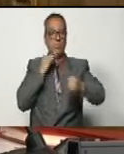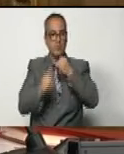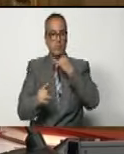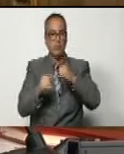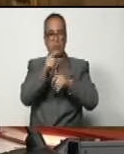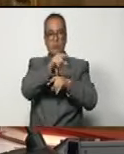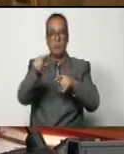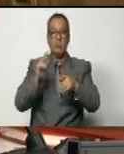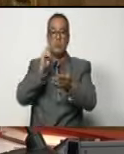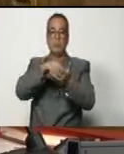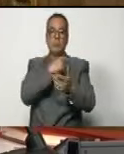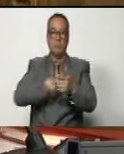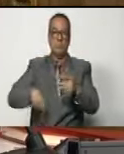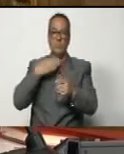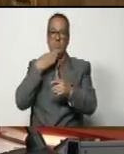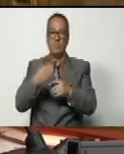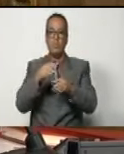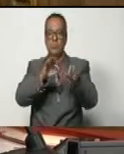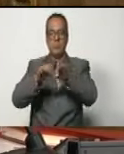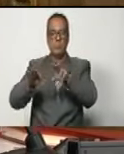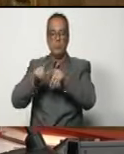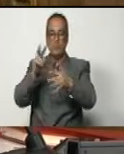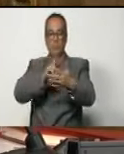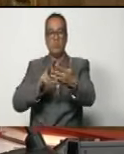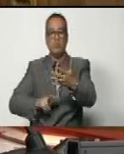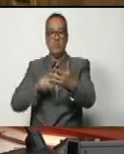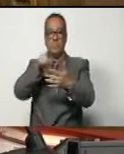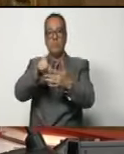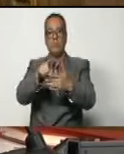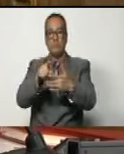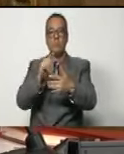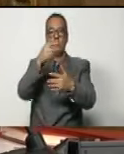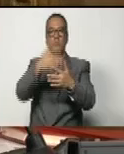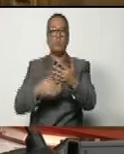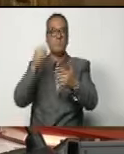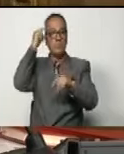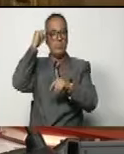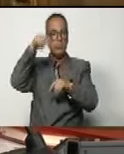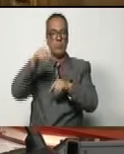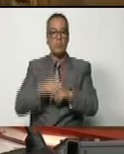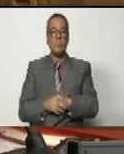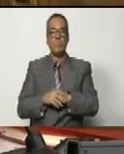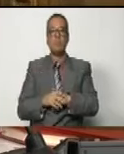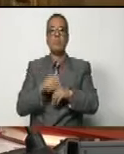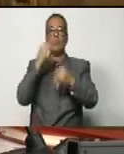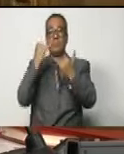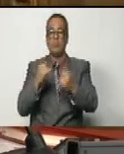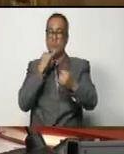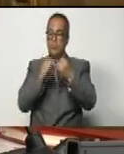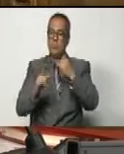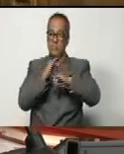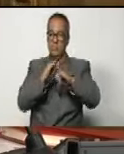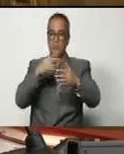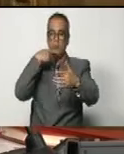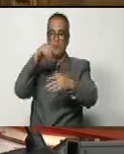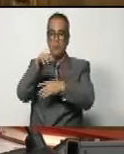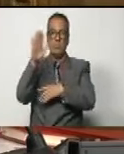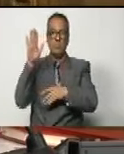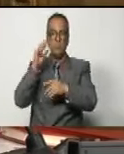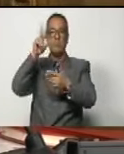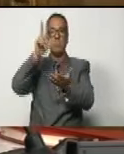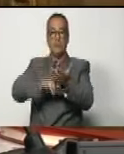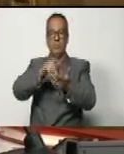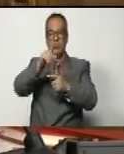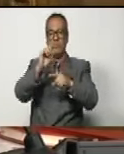las intervenciones, el presidente solicitó de la secretaria la lectura de la propuesta del orden del día, la cual una vez leída y sometida a votación resultó